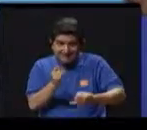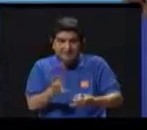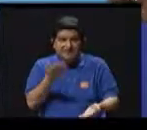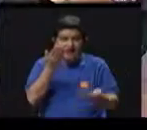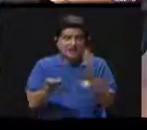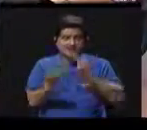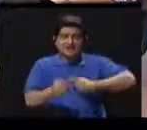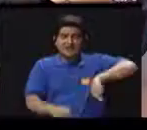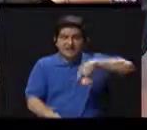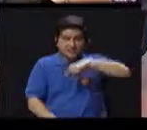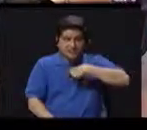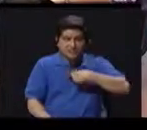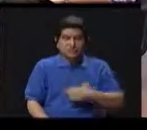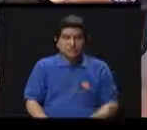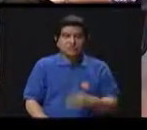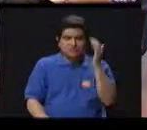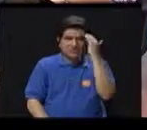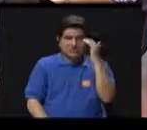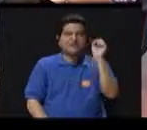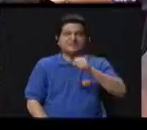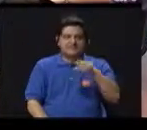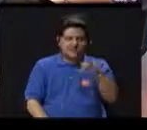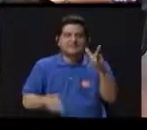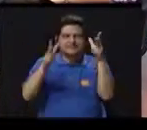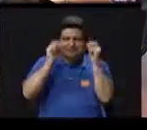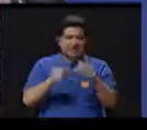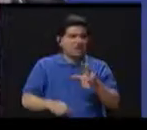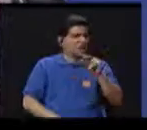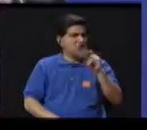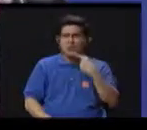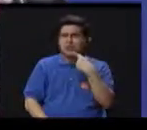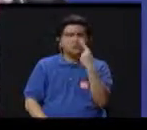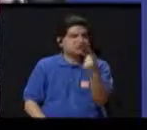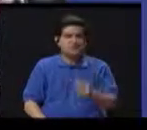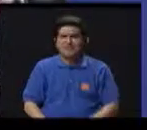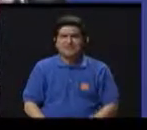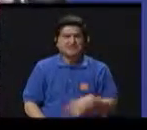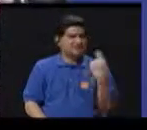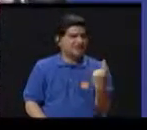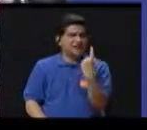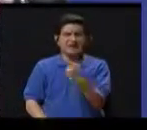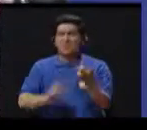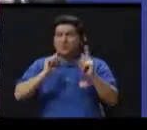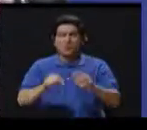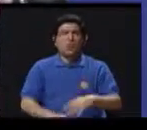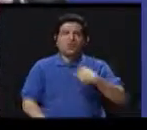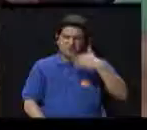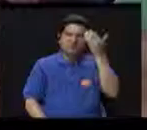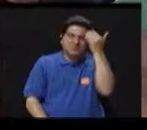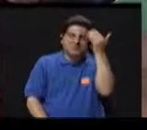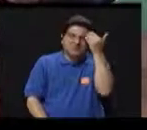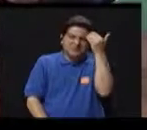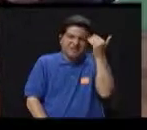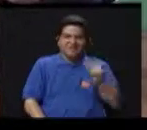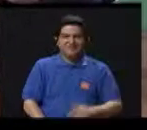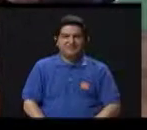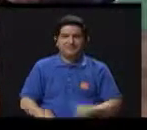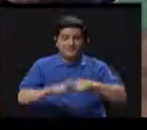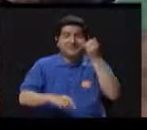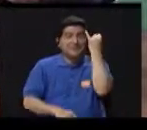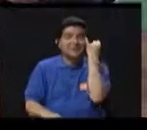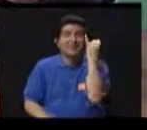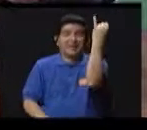final del documental, ¿cómo lo perciben? Cuando sabemos de cada una de las condiciones. Se explica, incluso ni siquiera se dice cuál es cuál, uno obviamente lo sabe,